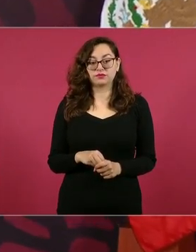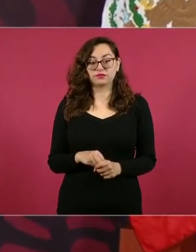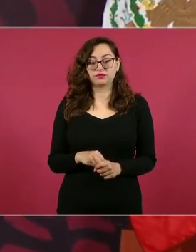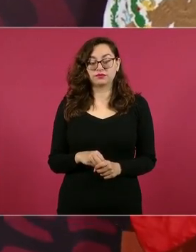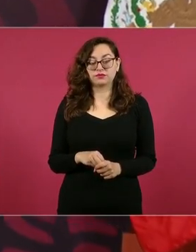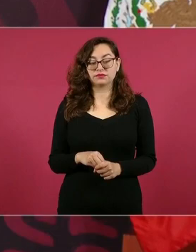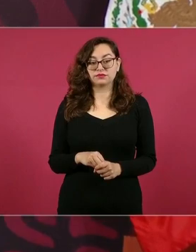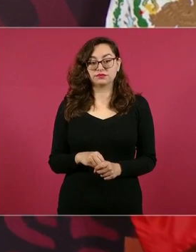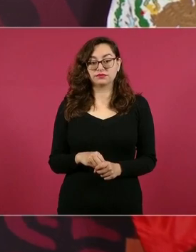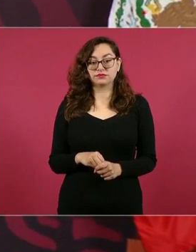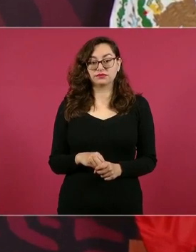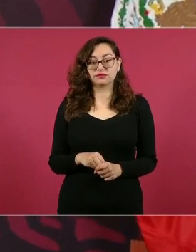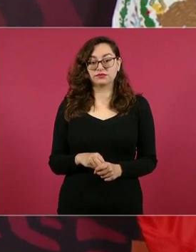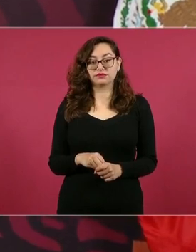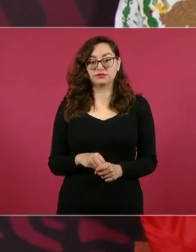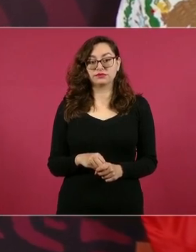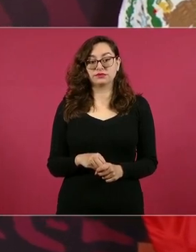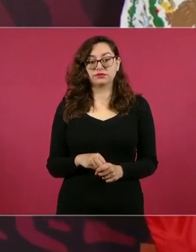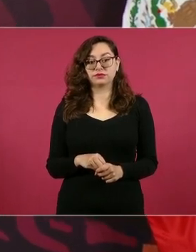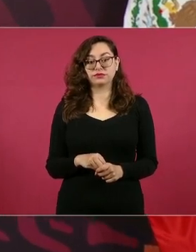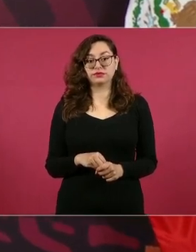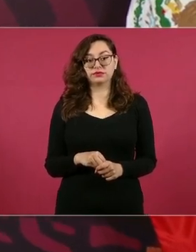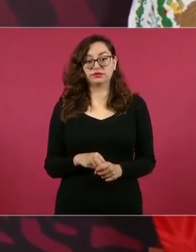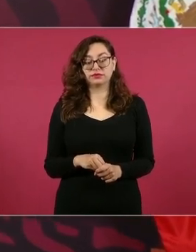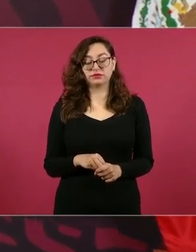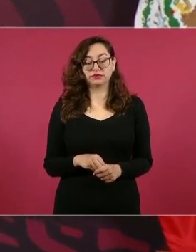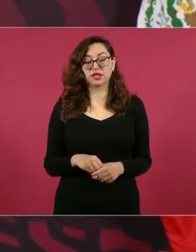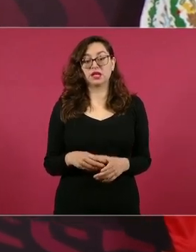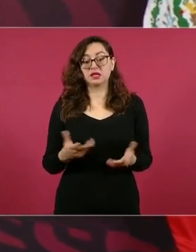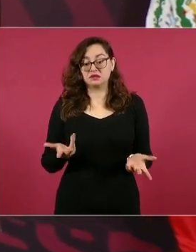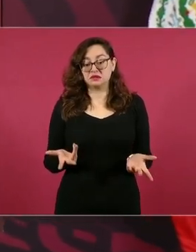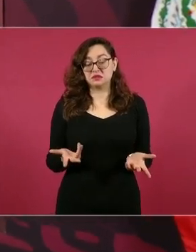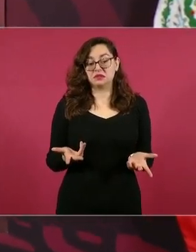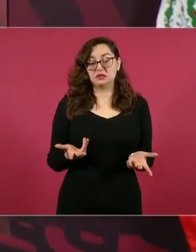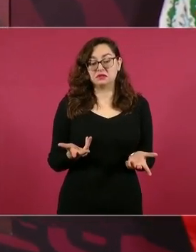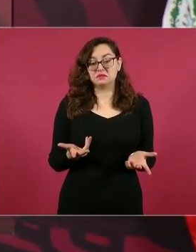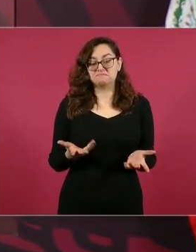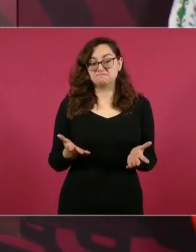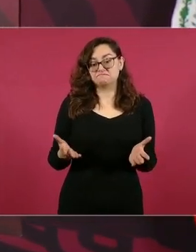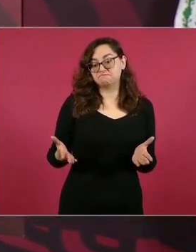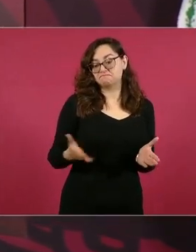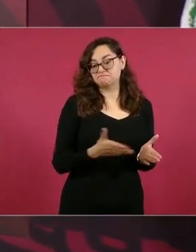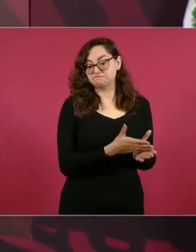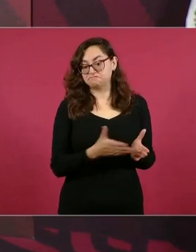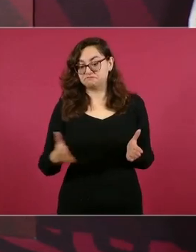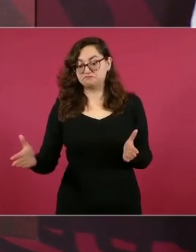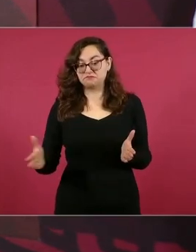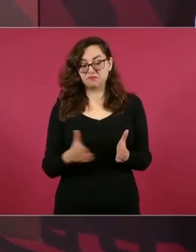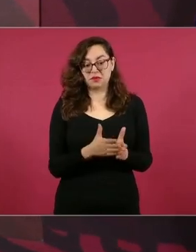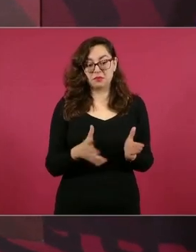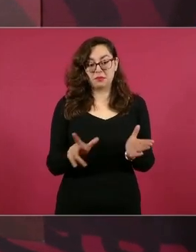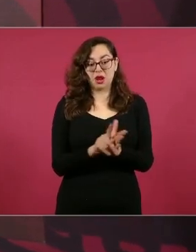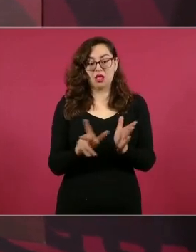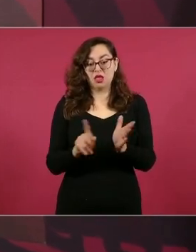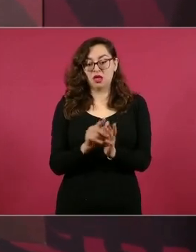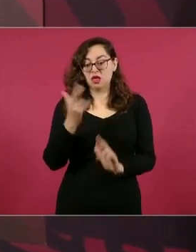excepción fue el periodismo durante la